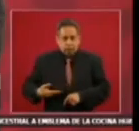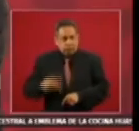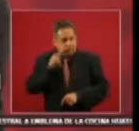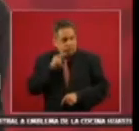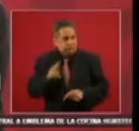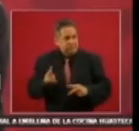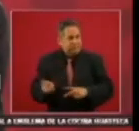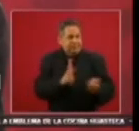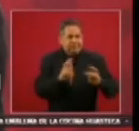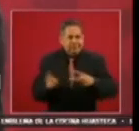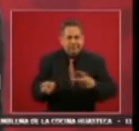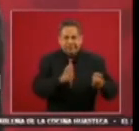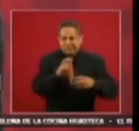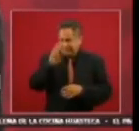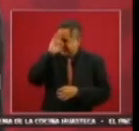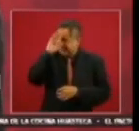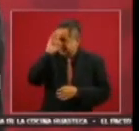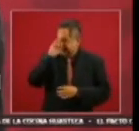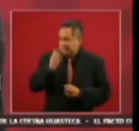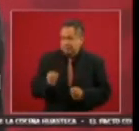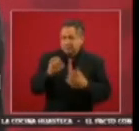se estaban robando